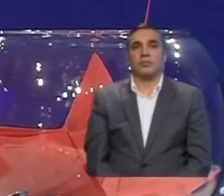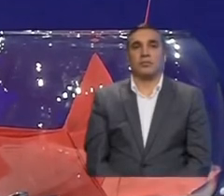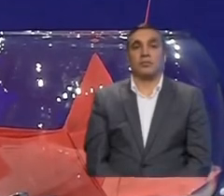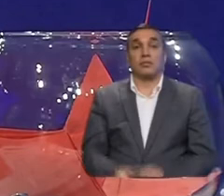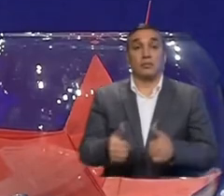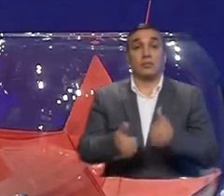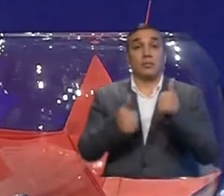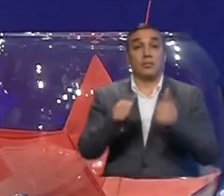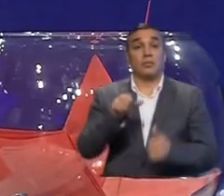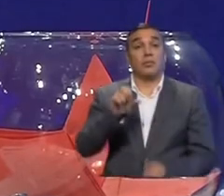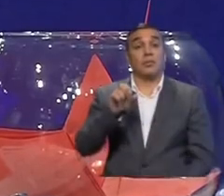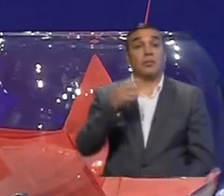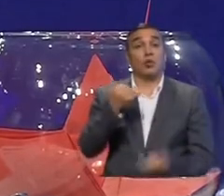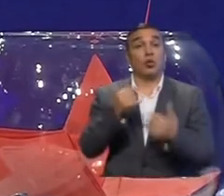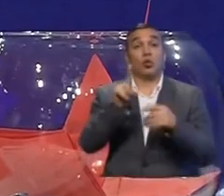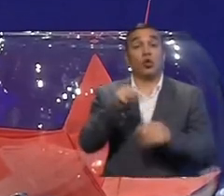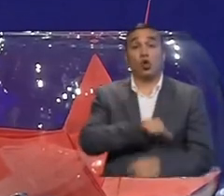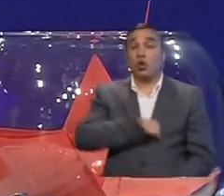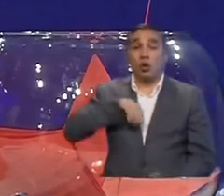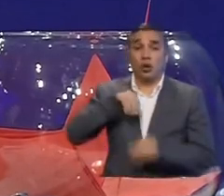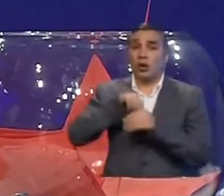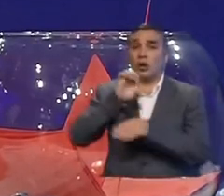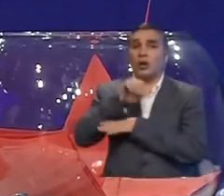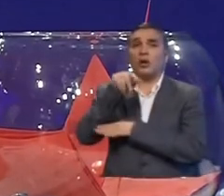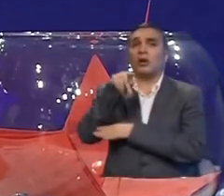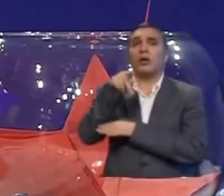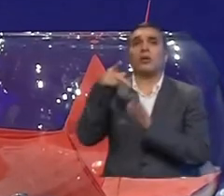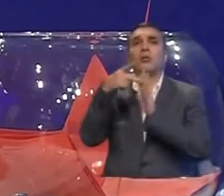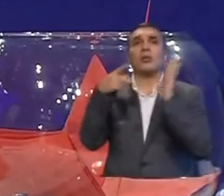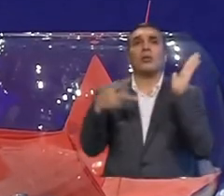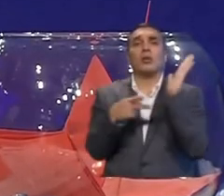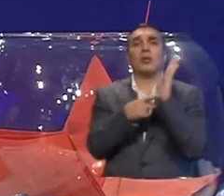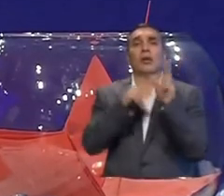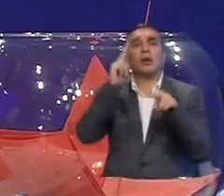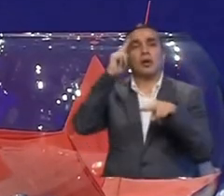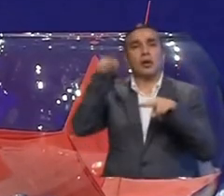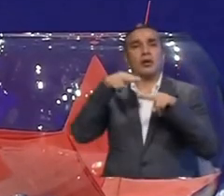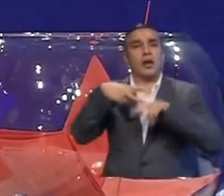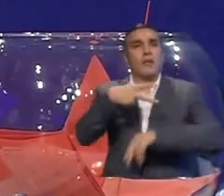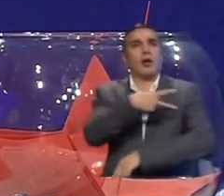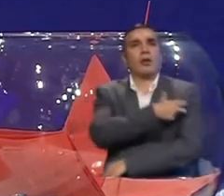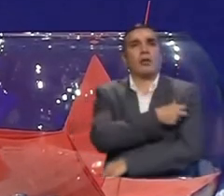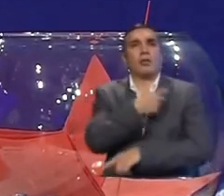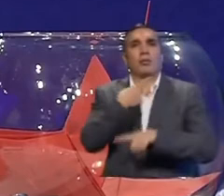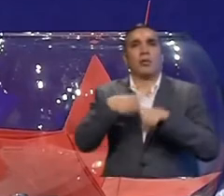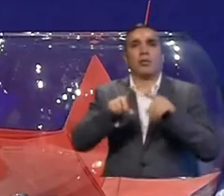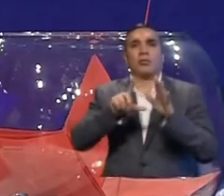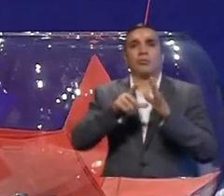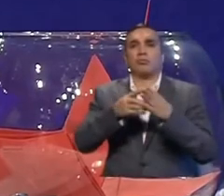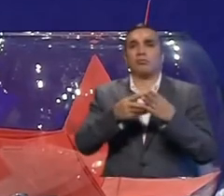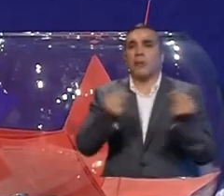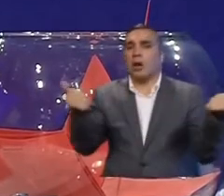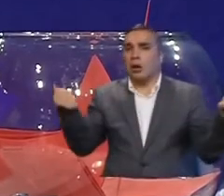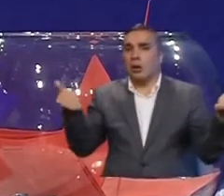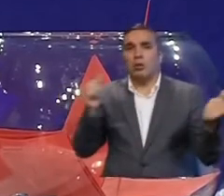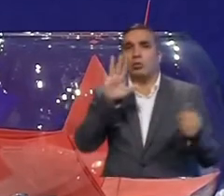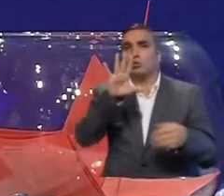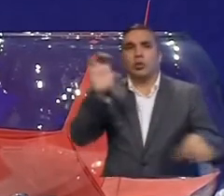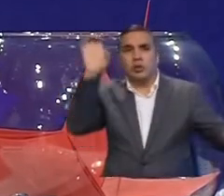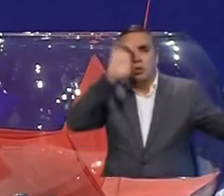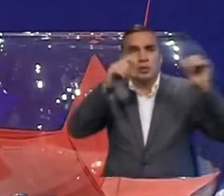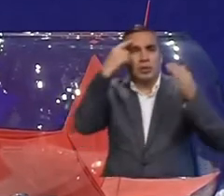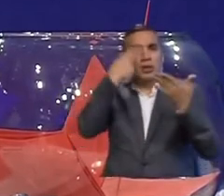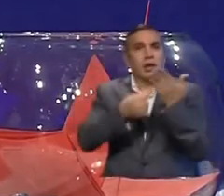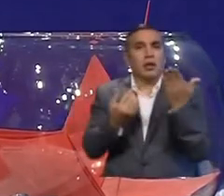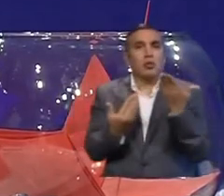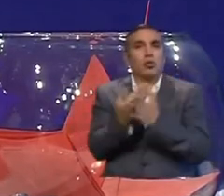Candidato Herbas, uno de los orgullos del Ecuador fue el Programa Nacional de Vacunación, pero fue desmantelado. ¿Y cuál va a ser su estrategia para crear un